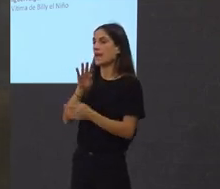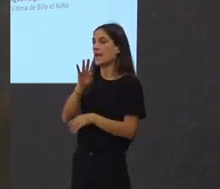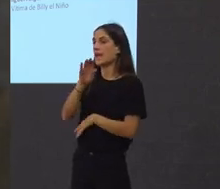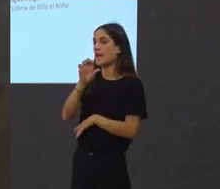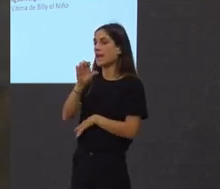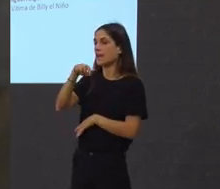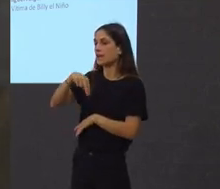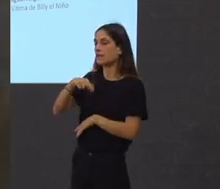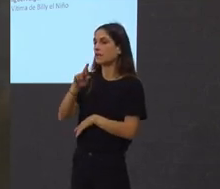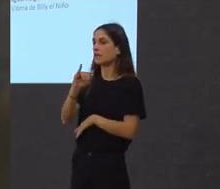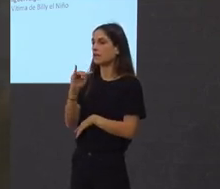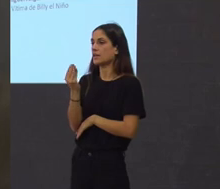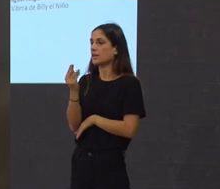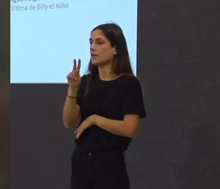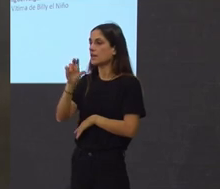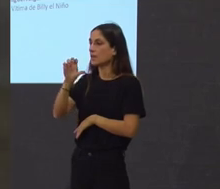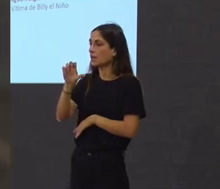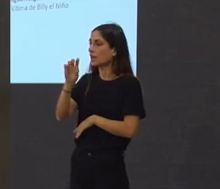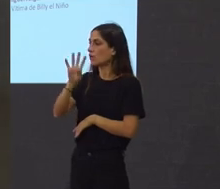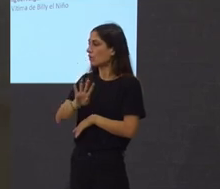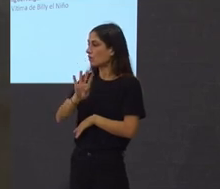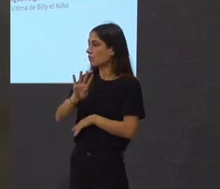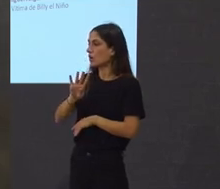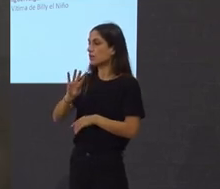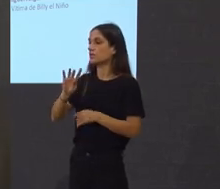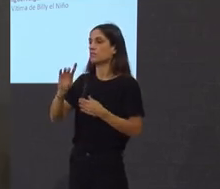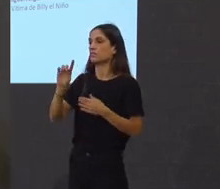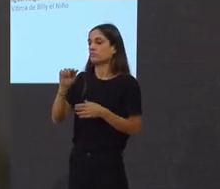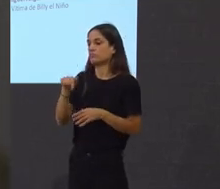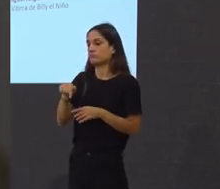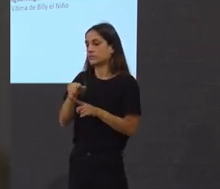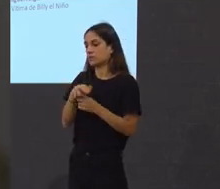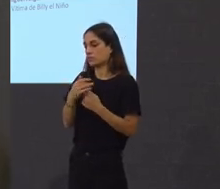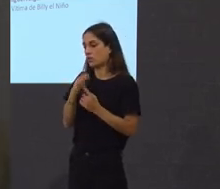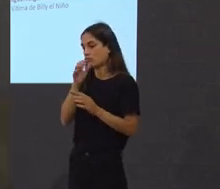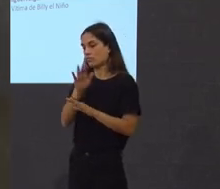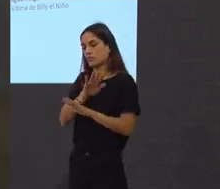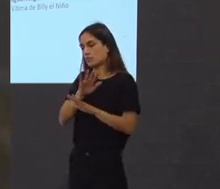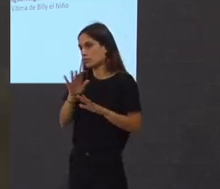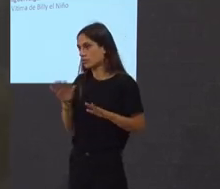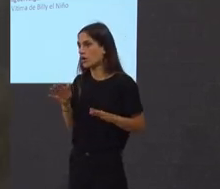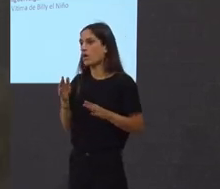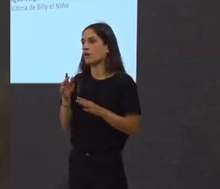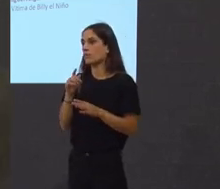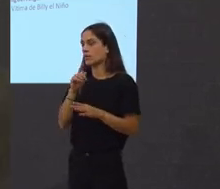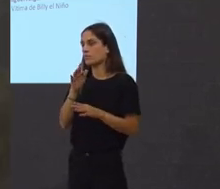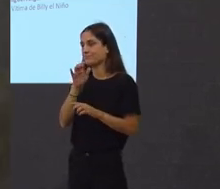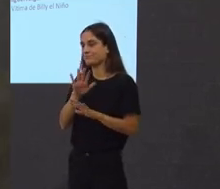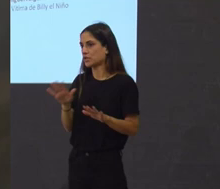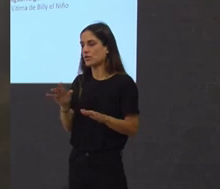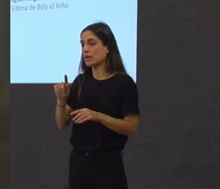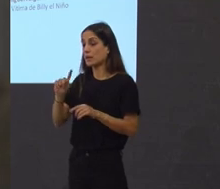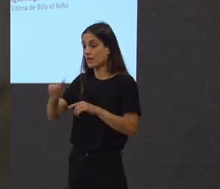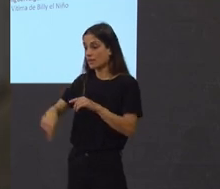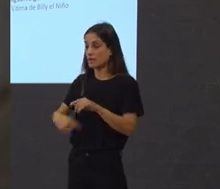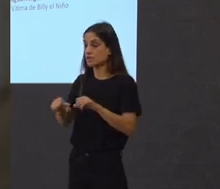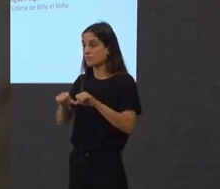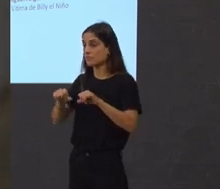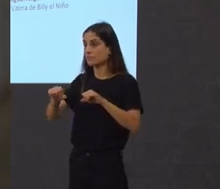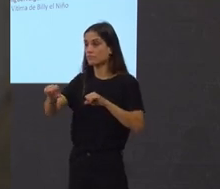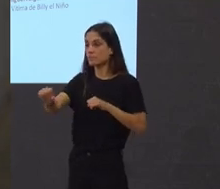que fue uno de los acontecimientos más trágicos que hubo y bueno pues